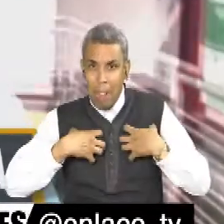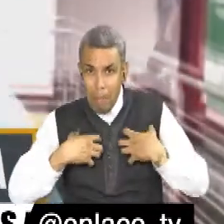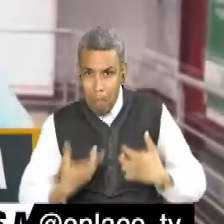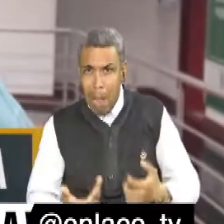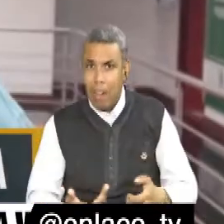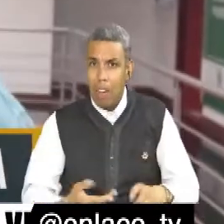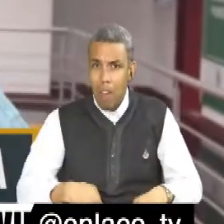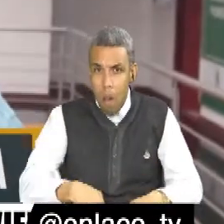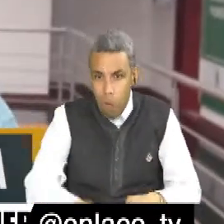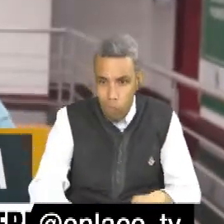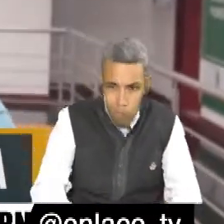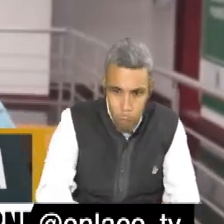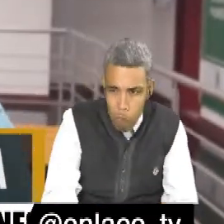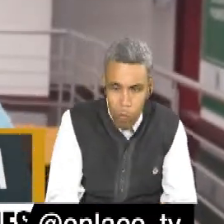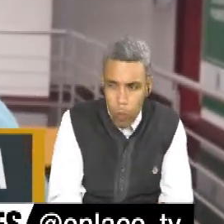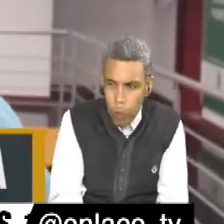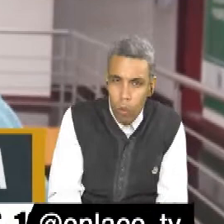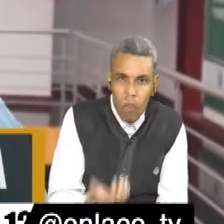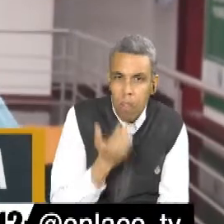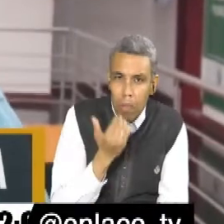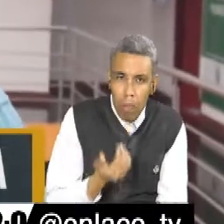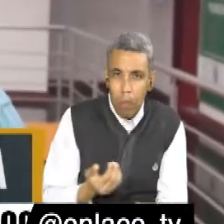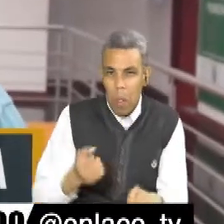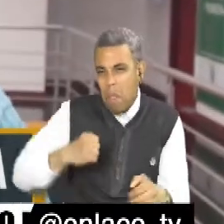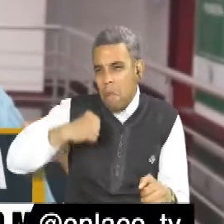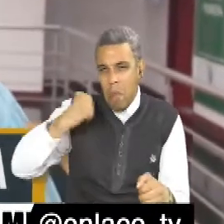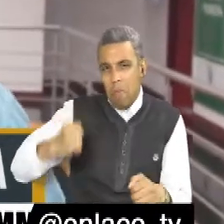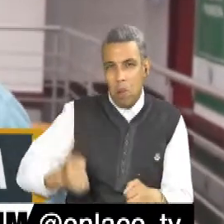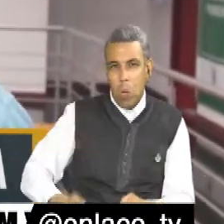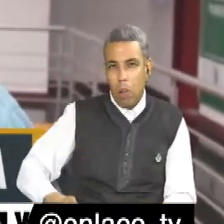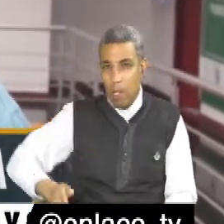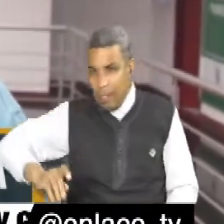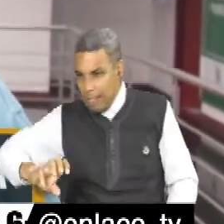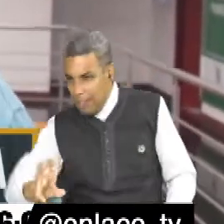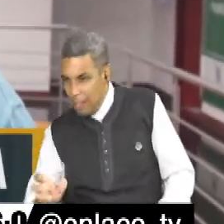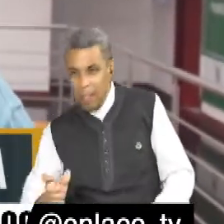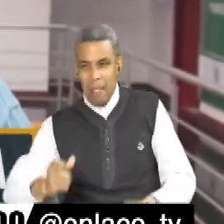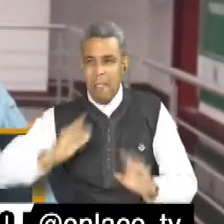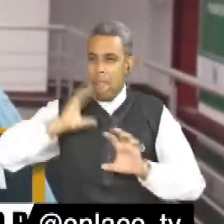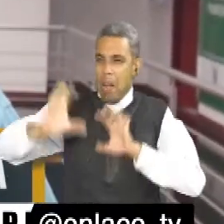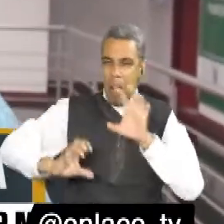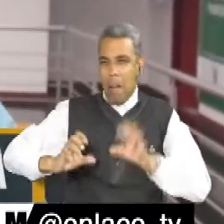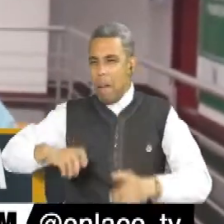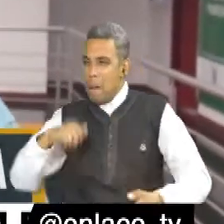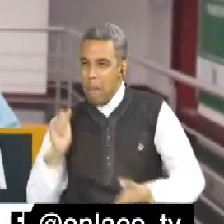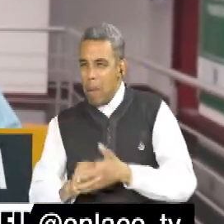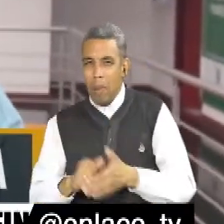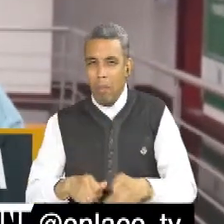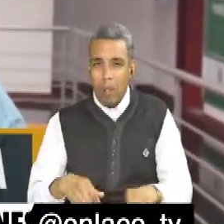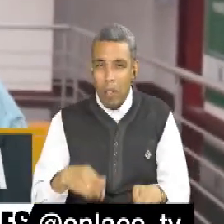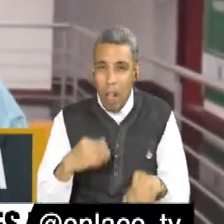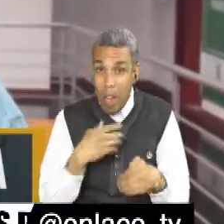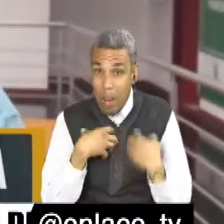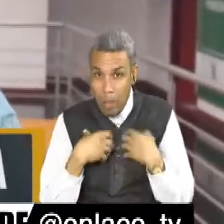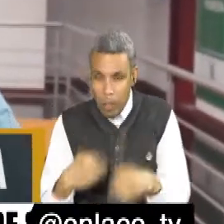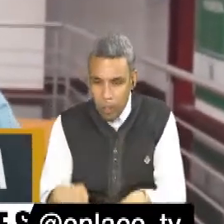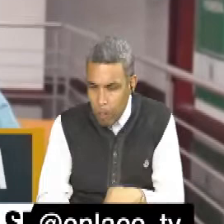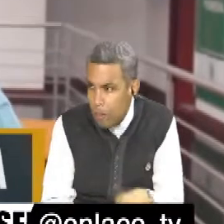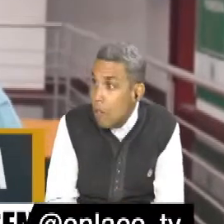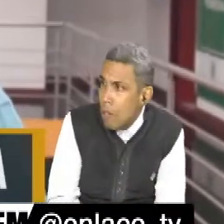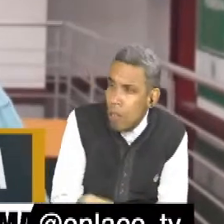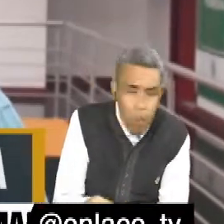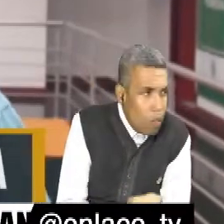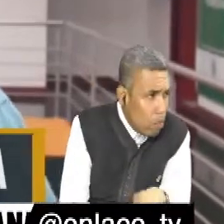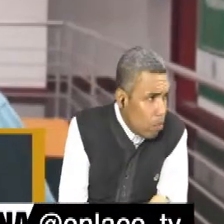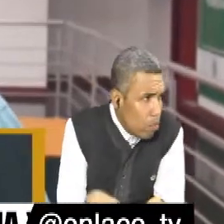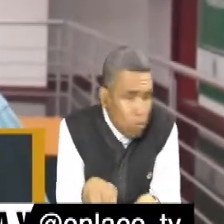mucho más bajo. Se ponen inquietos, se vuelven bastante nerviosos, ¿verdad? Sobre todo en la parte de los animales domésticos. En